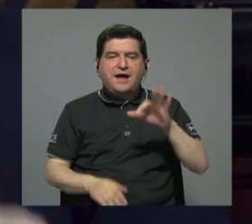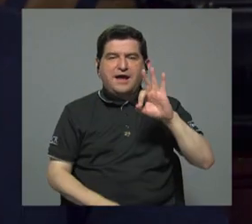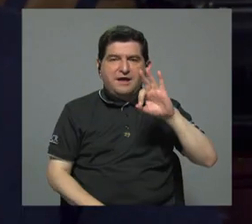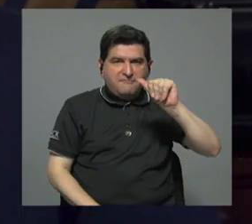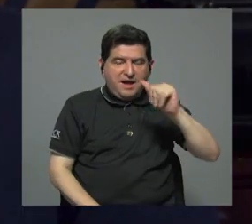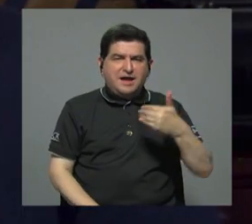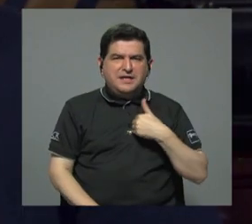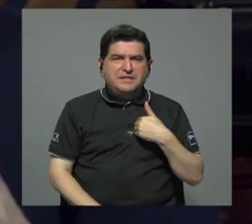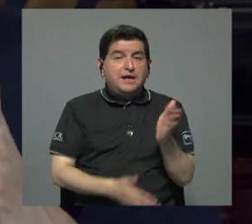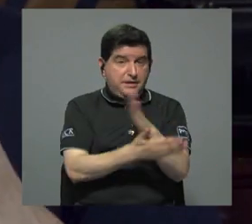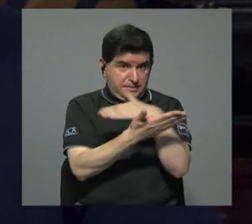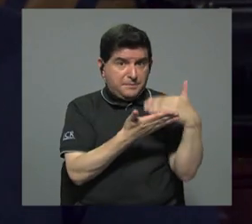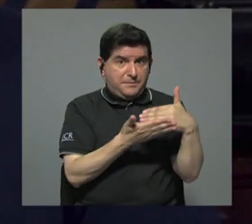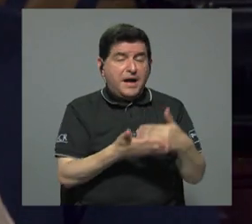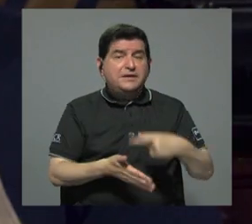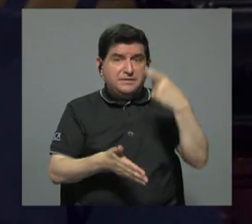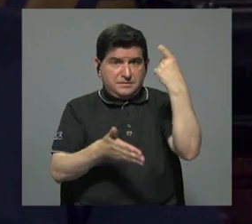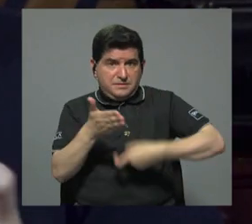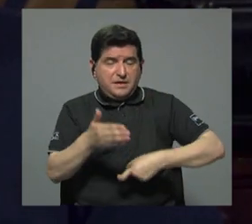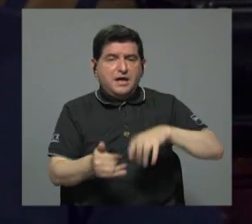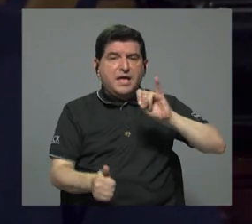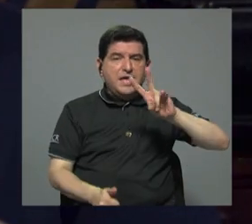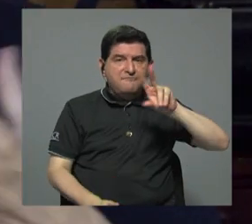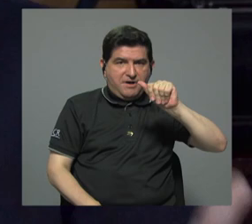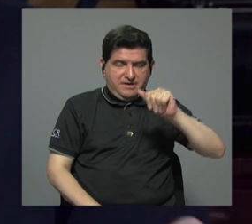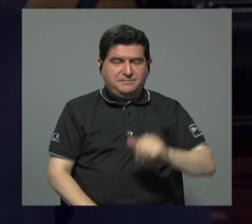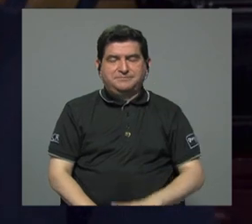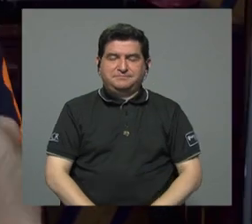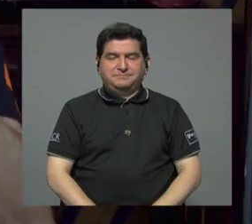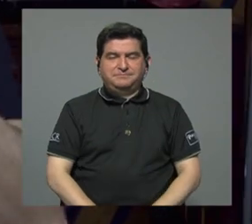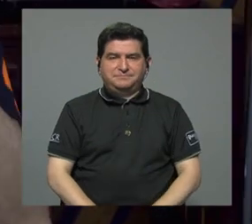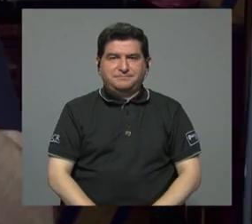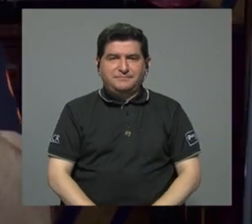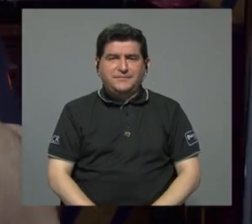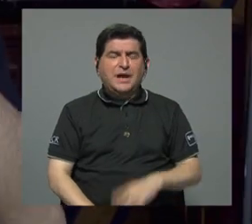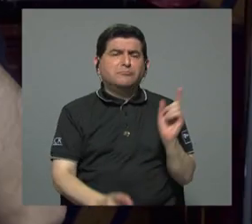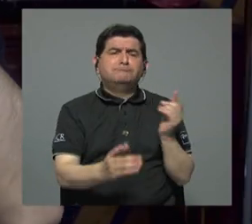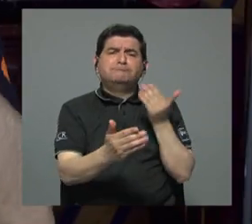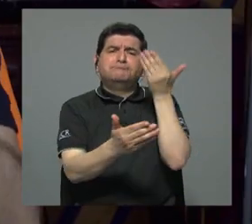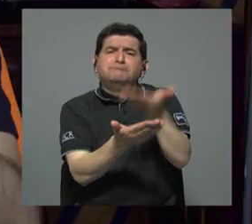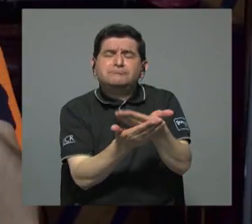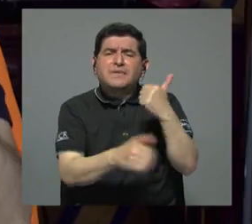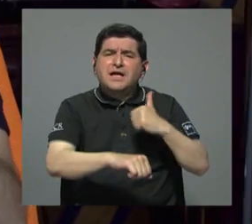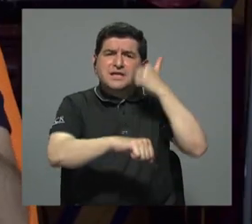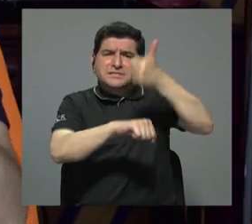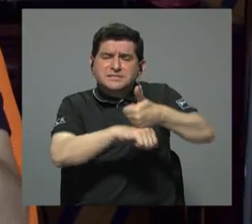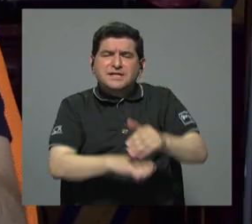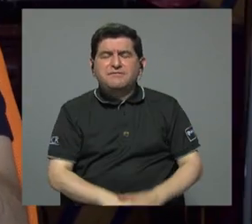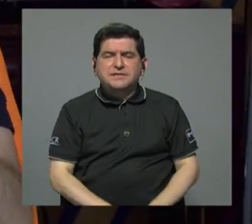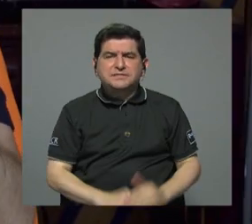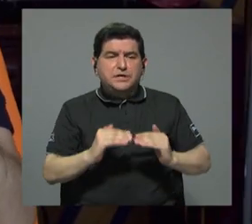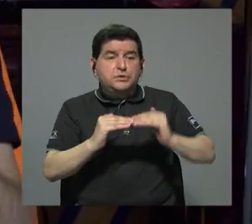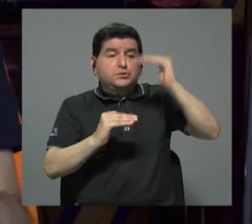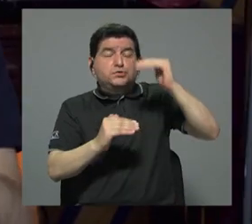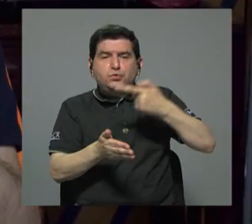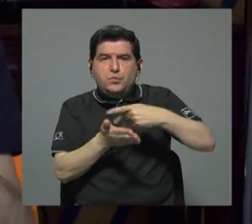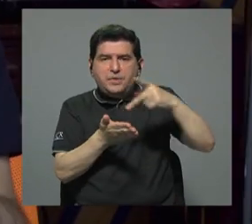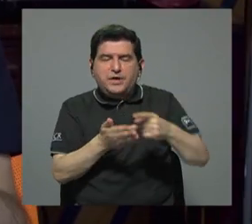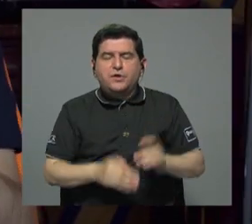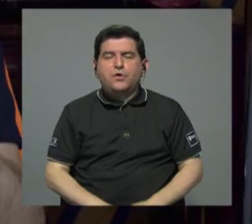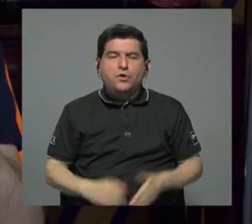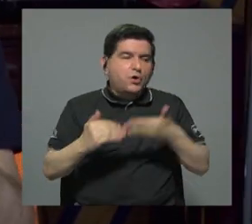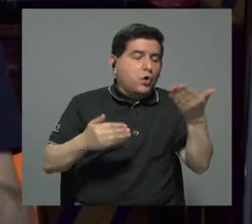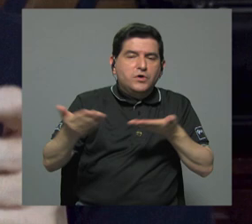tiene un apartado sobre el impuesto al valor agregado el iva este propone establecer tarifas mayores sobre bienes y